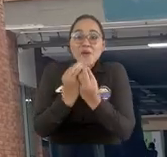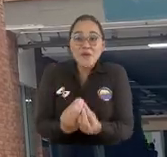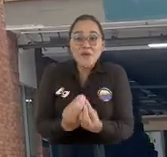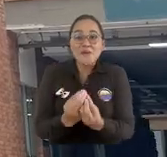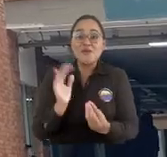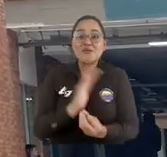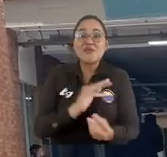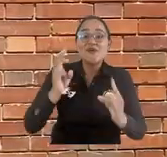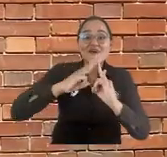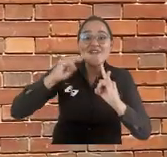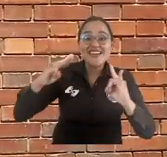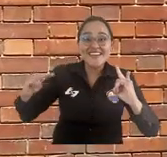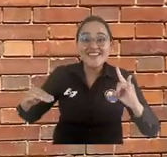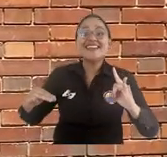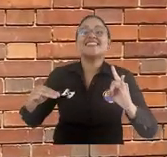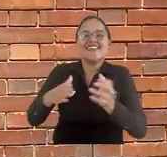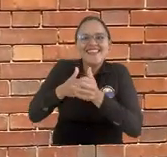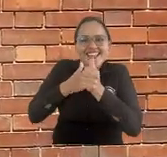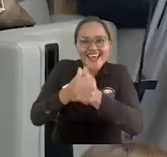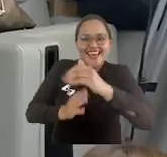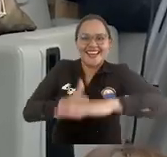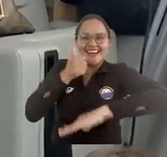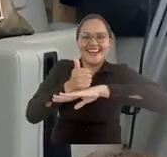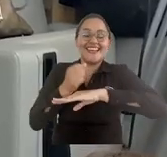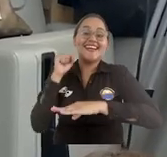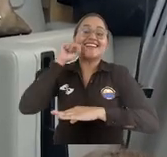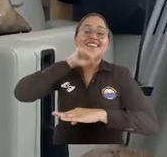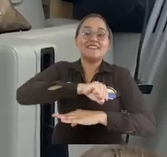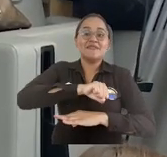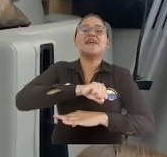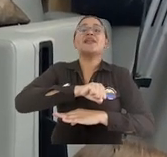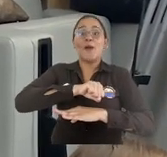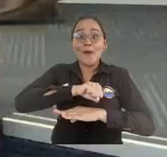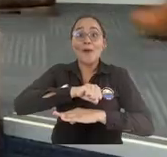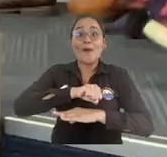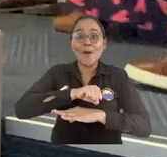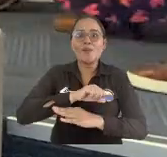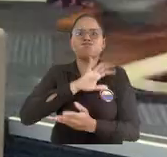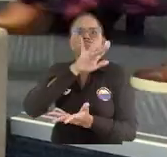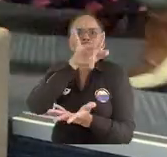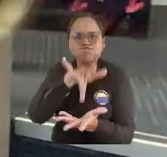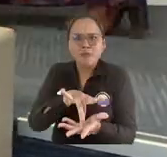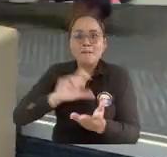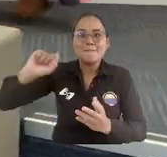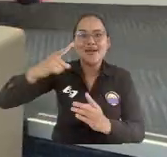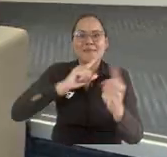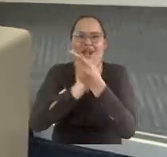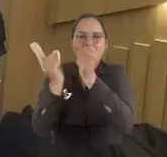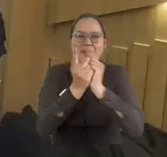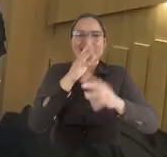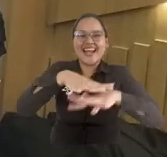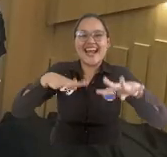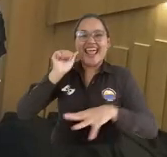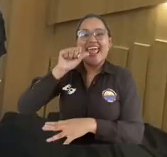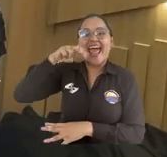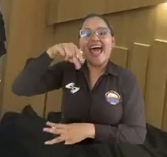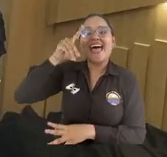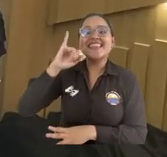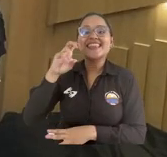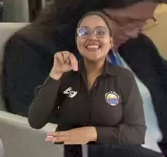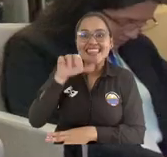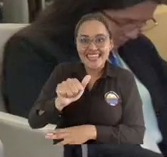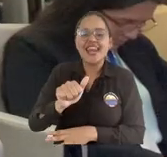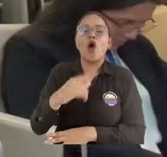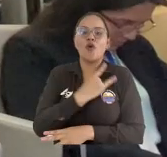Una delegación interdisciplinaria de la Universidad del Magdalena, guiada por el rector Pablo Vera Salazar, participó del primer encuentro de